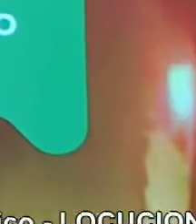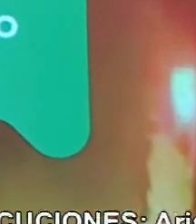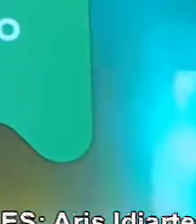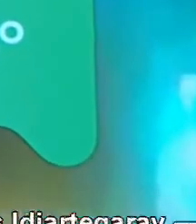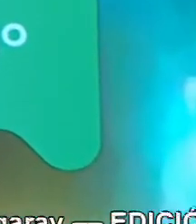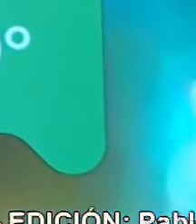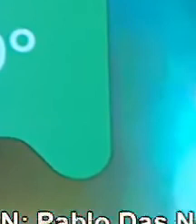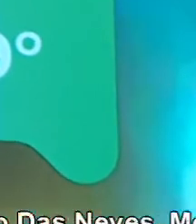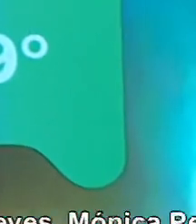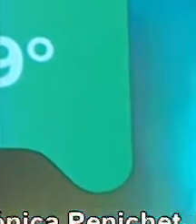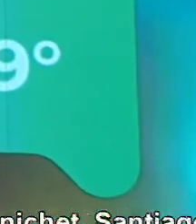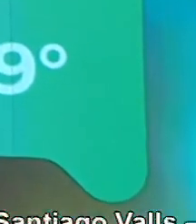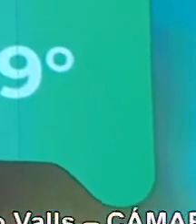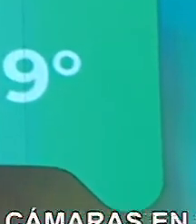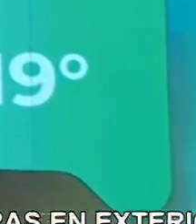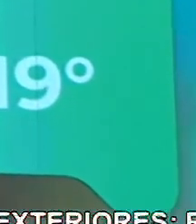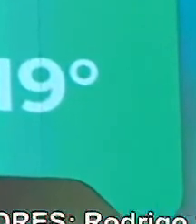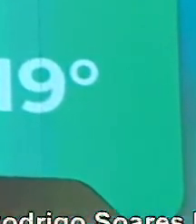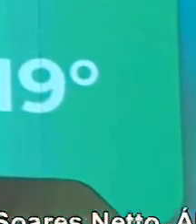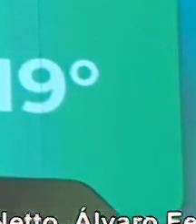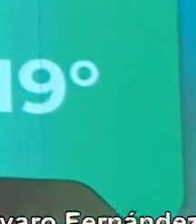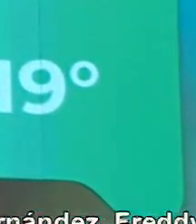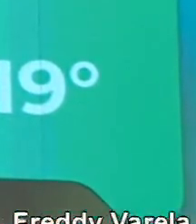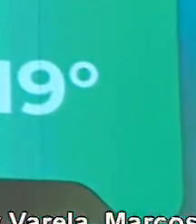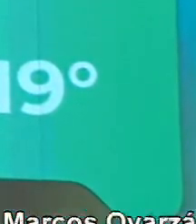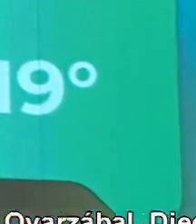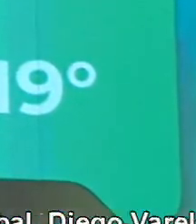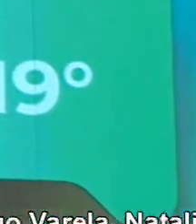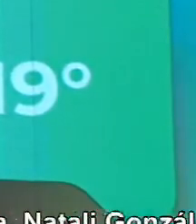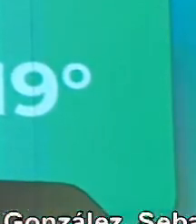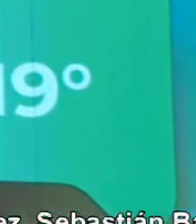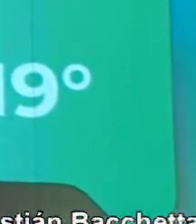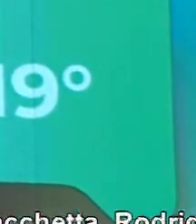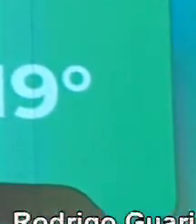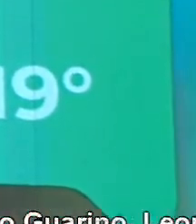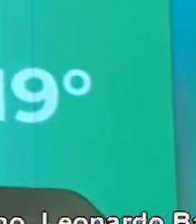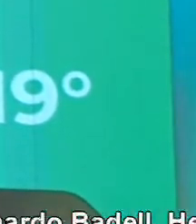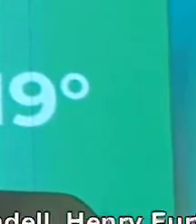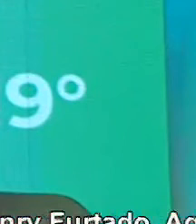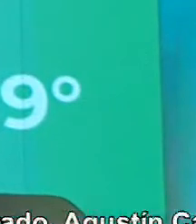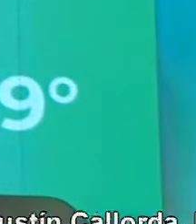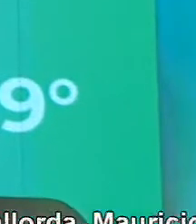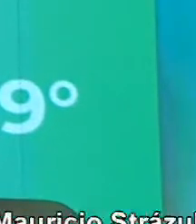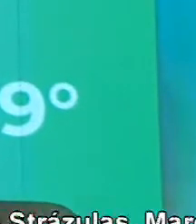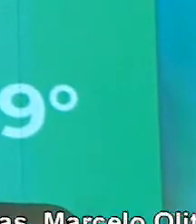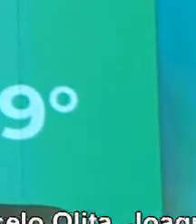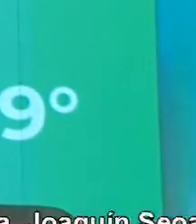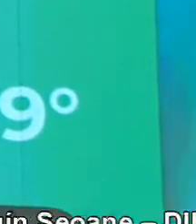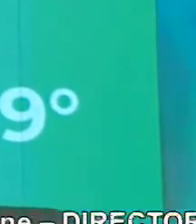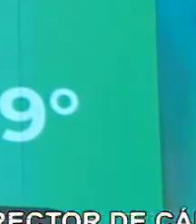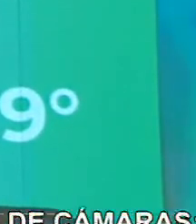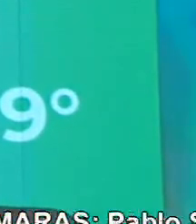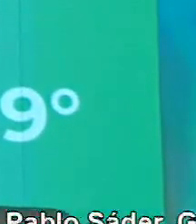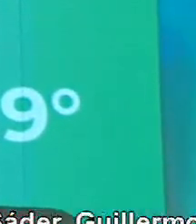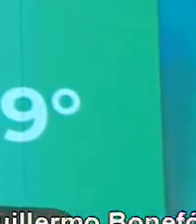mañana martes 10 de mayo sol un día seguramente bastante parecido al de hoy con una máxima de 20 grados y una mínima de 11 está